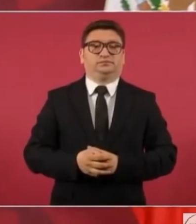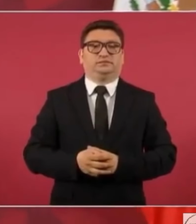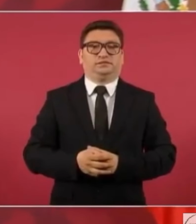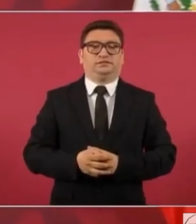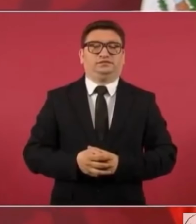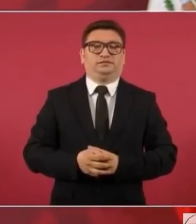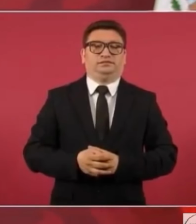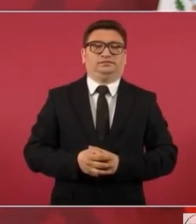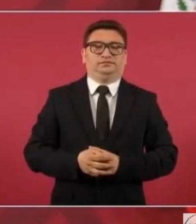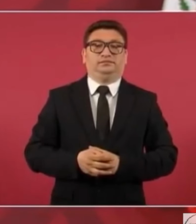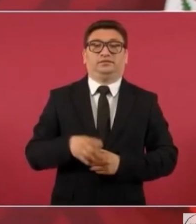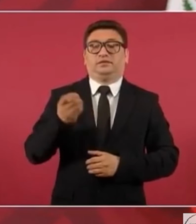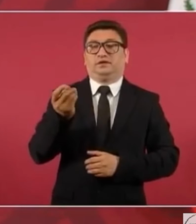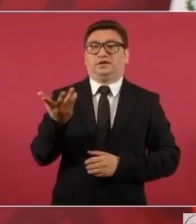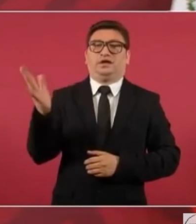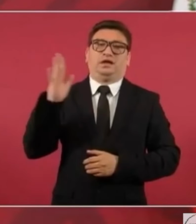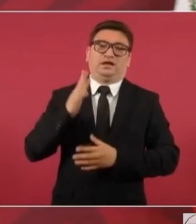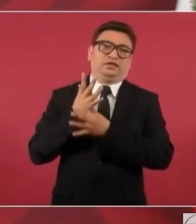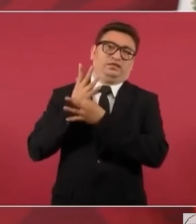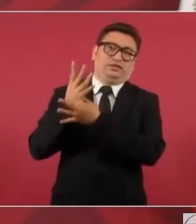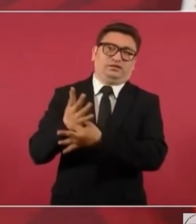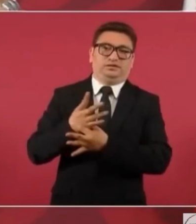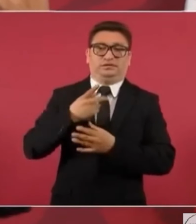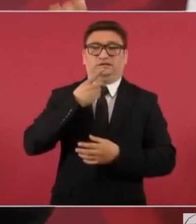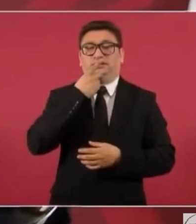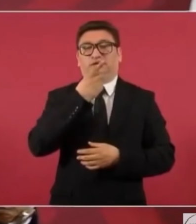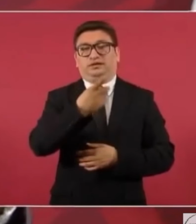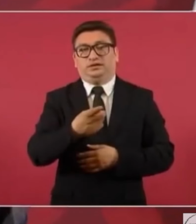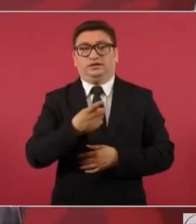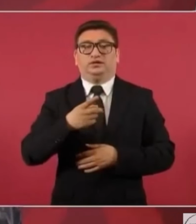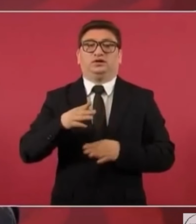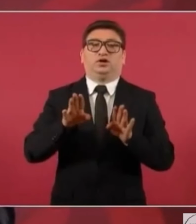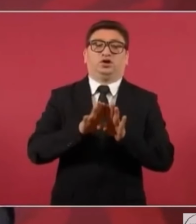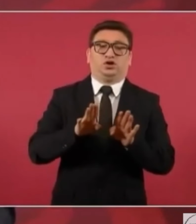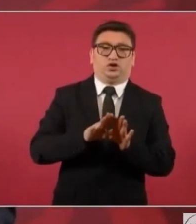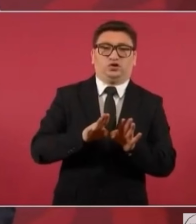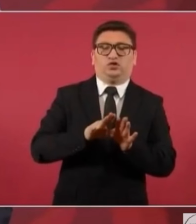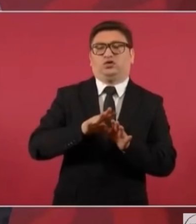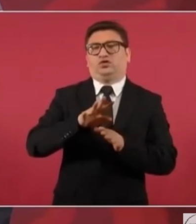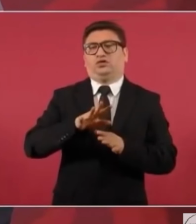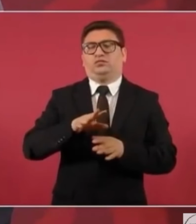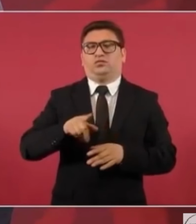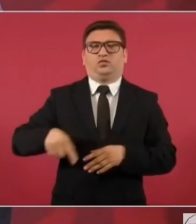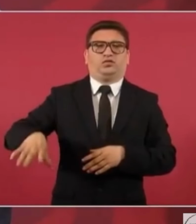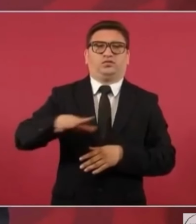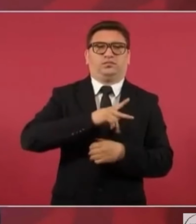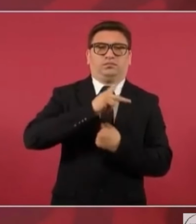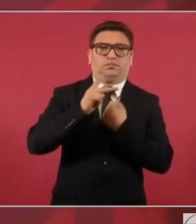empezaron a decir de que era un Estado obeso,